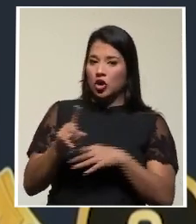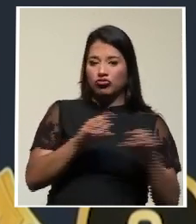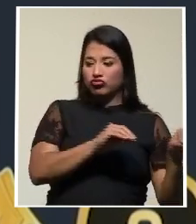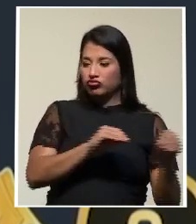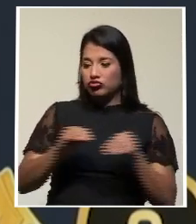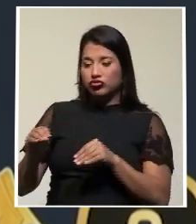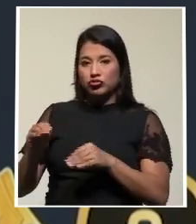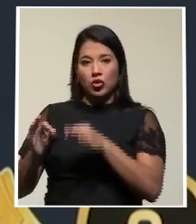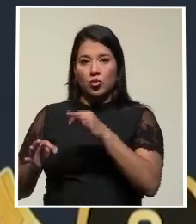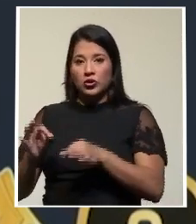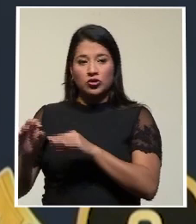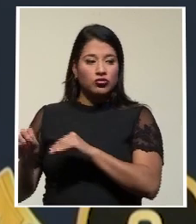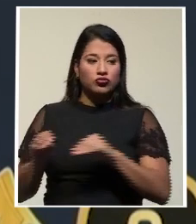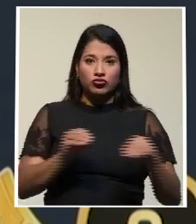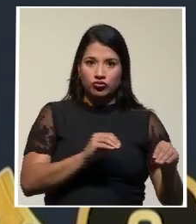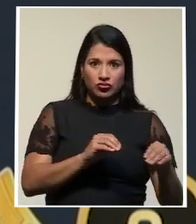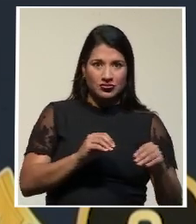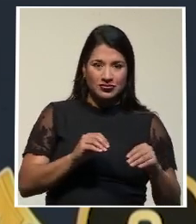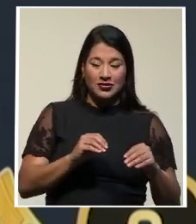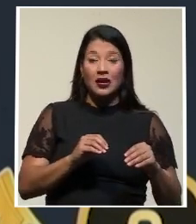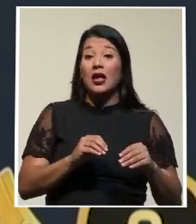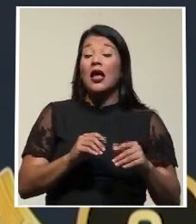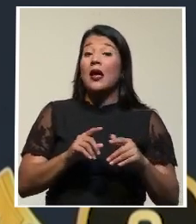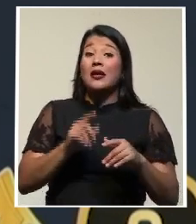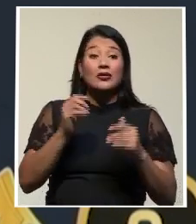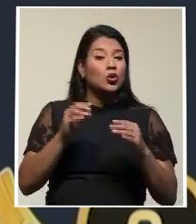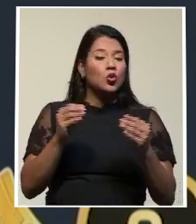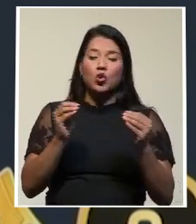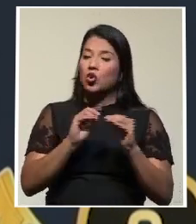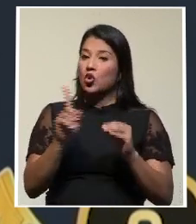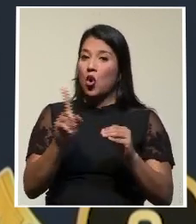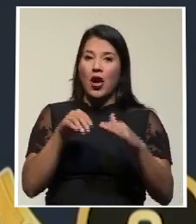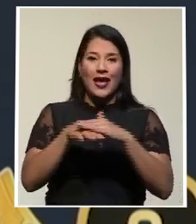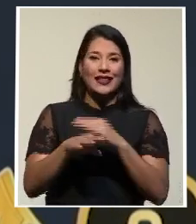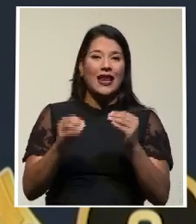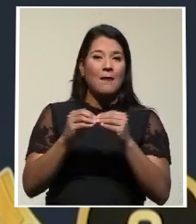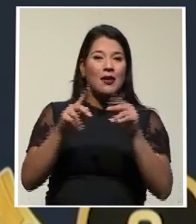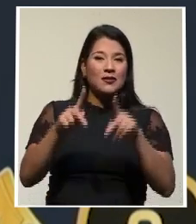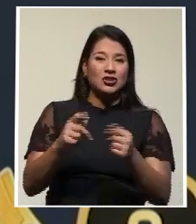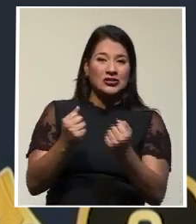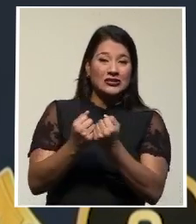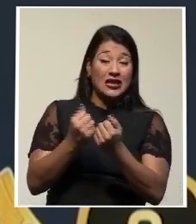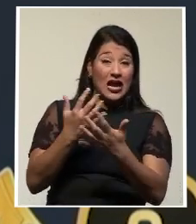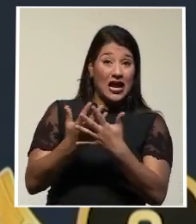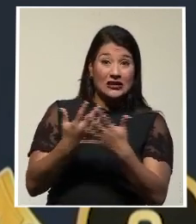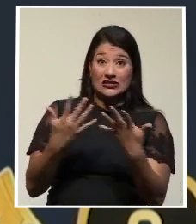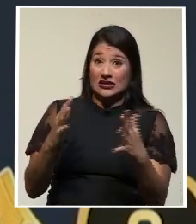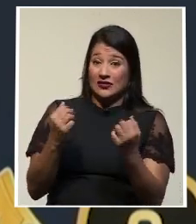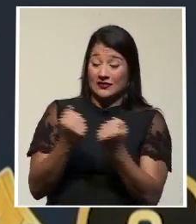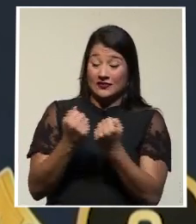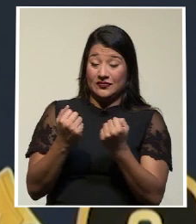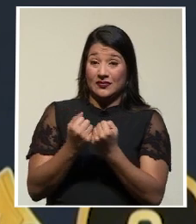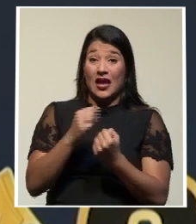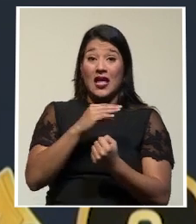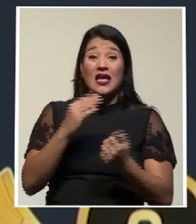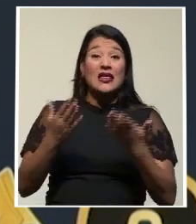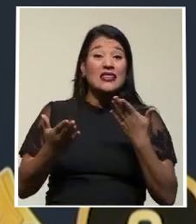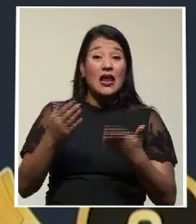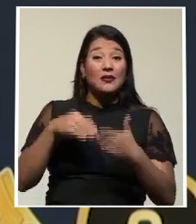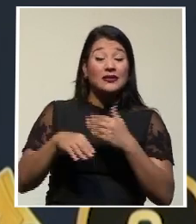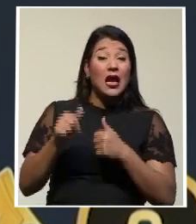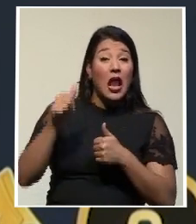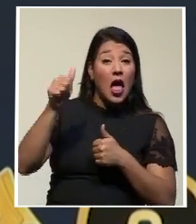juicio a centro penal. Esta situación ya está a punto, si no ya está colapsado, y probablemente en las sedes de